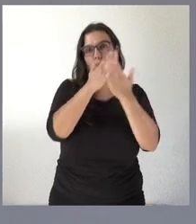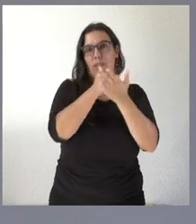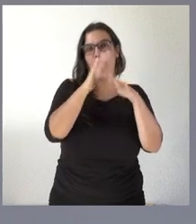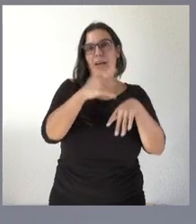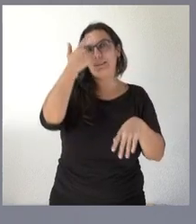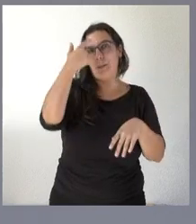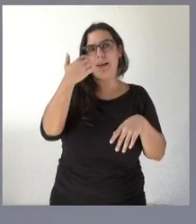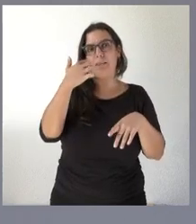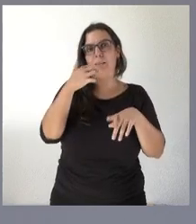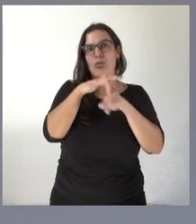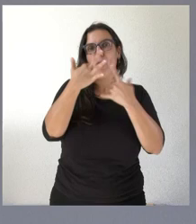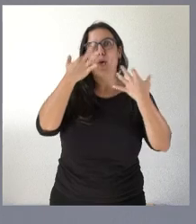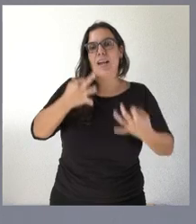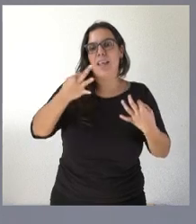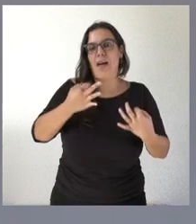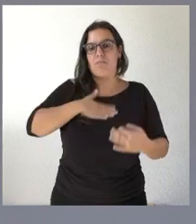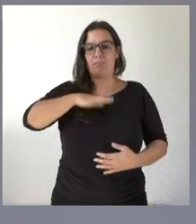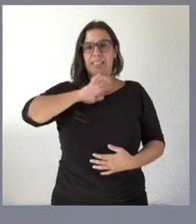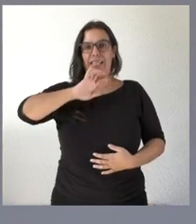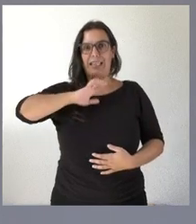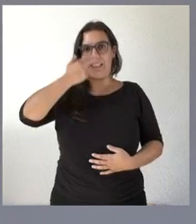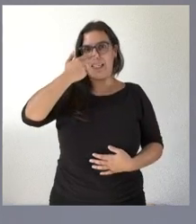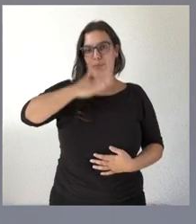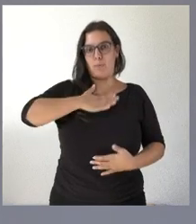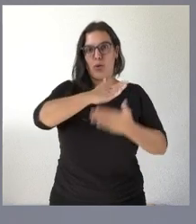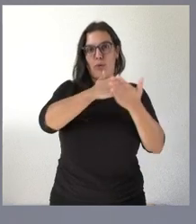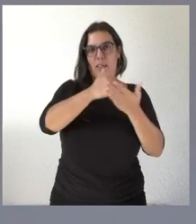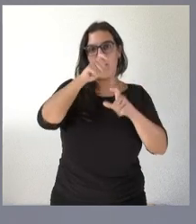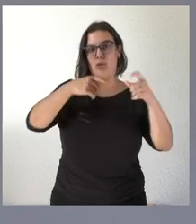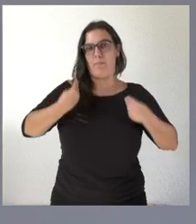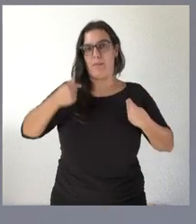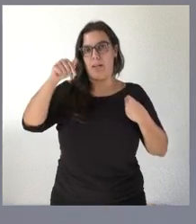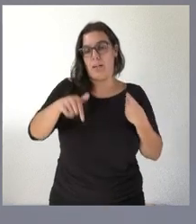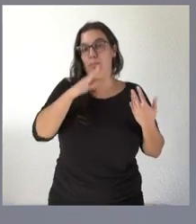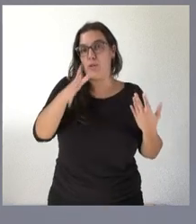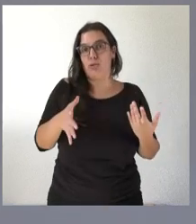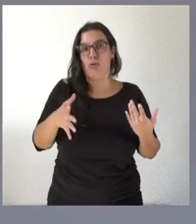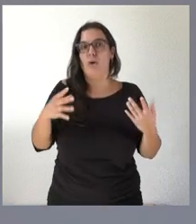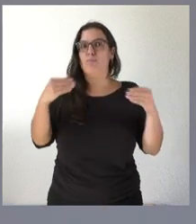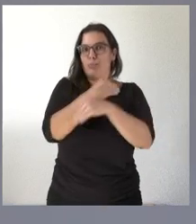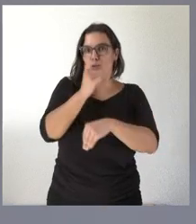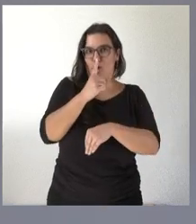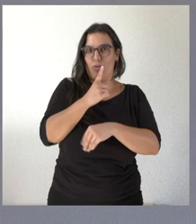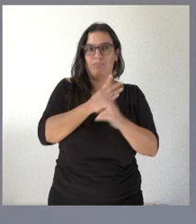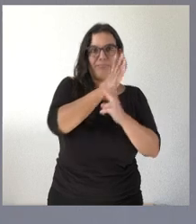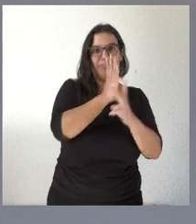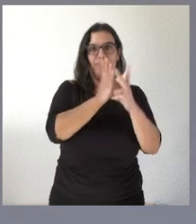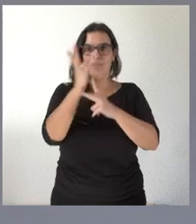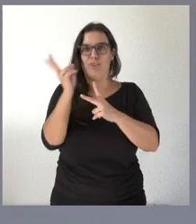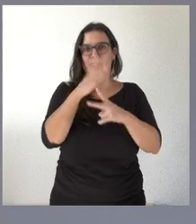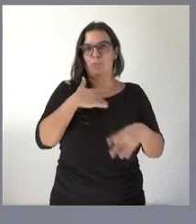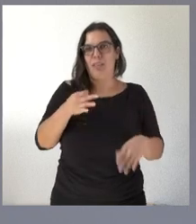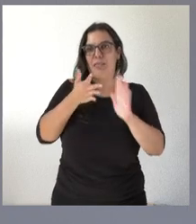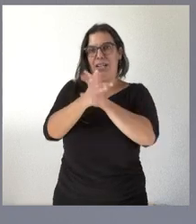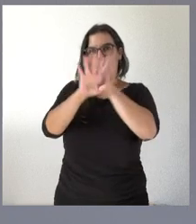realidad y de los intereses de nuestra comunidad autónoma y de los intereses de las personas que allí viven por tanto no es incompatible una cosa con otra y por tanto le quiero dejar